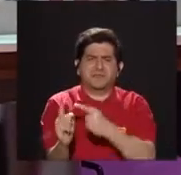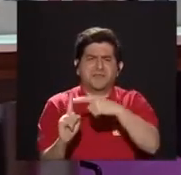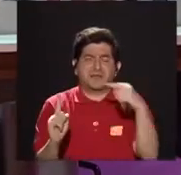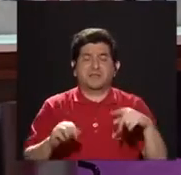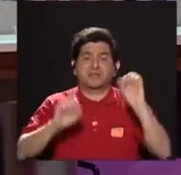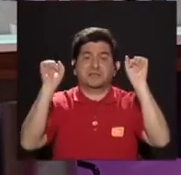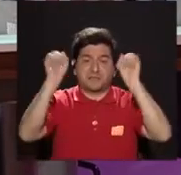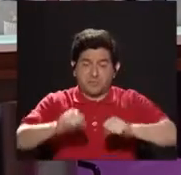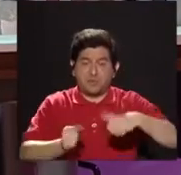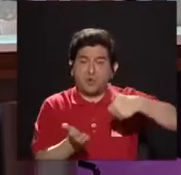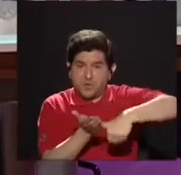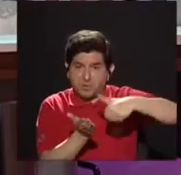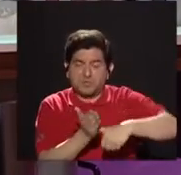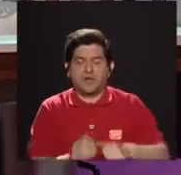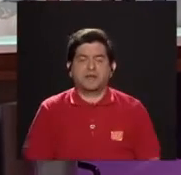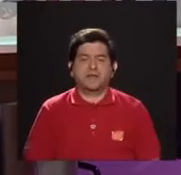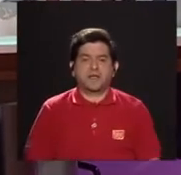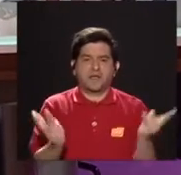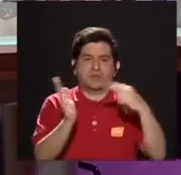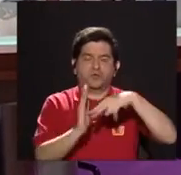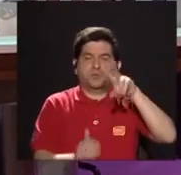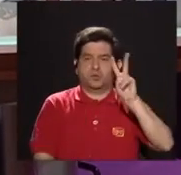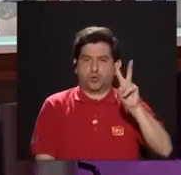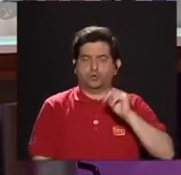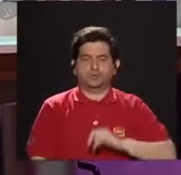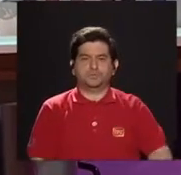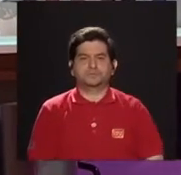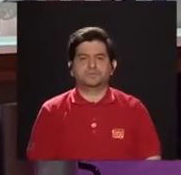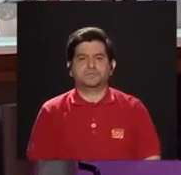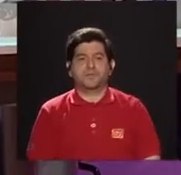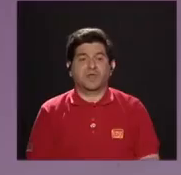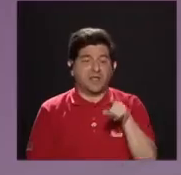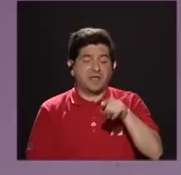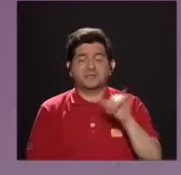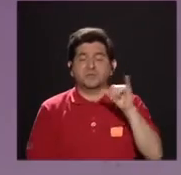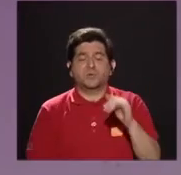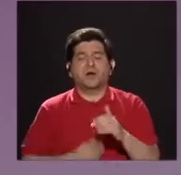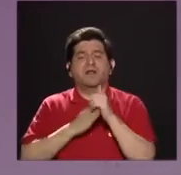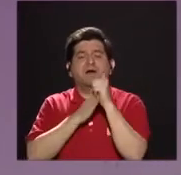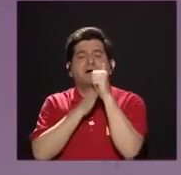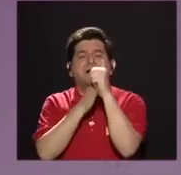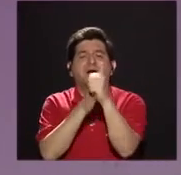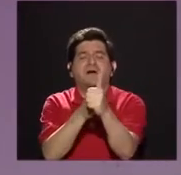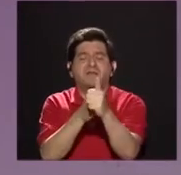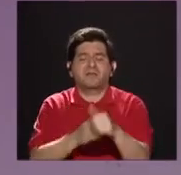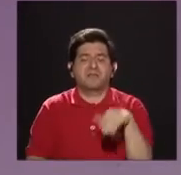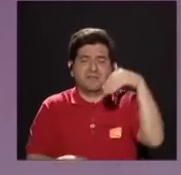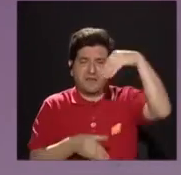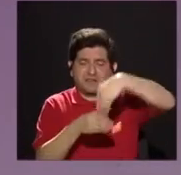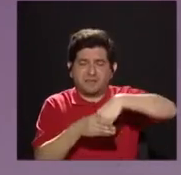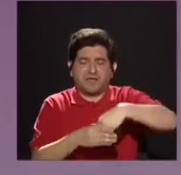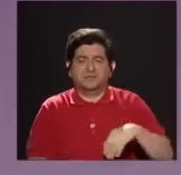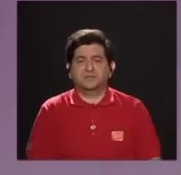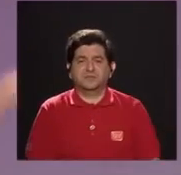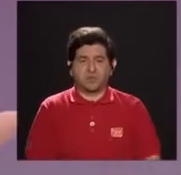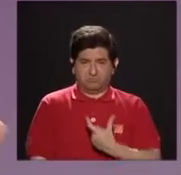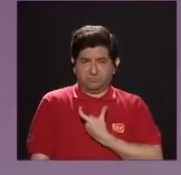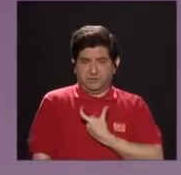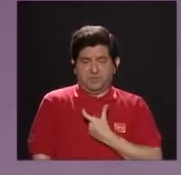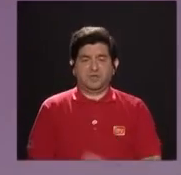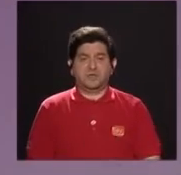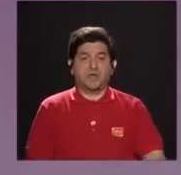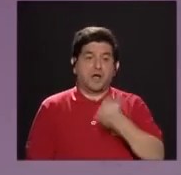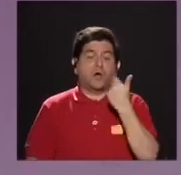pueden elegir, que es desde el 2002. Entonces, se vuelven caudillos en esos alcaldías y hay otro